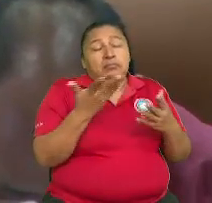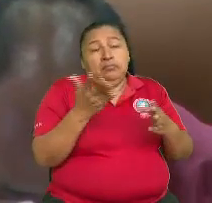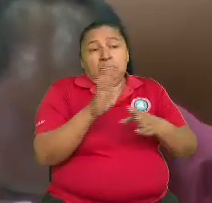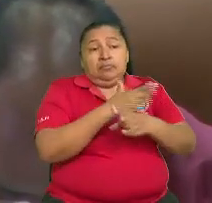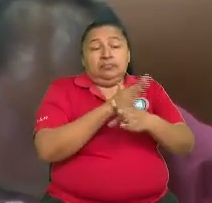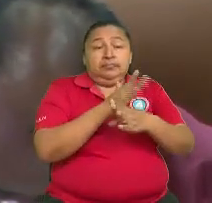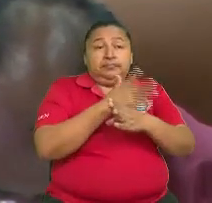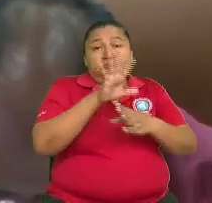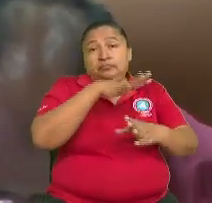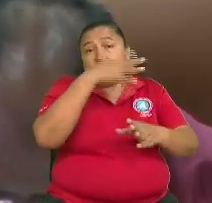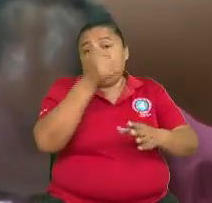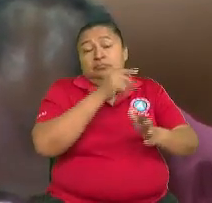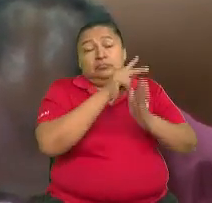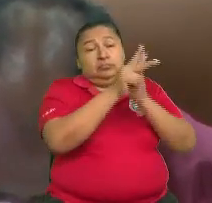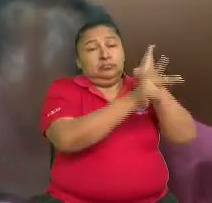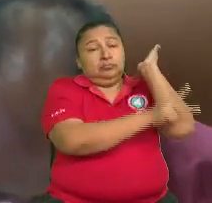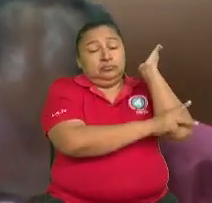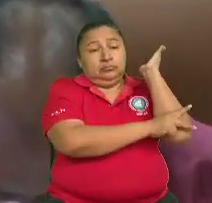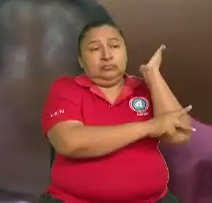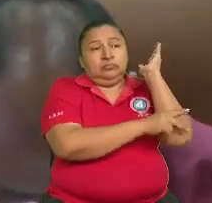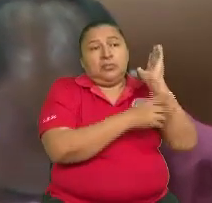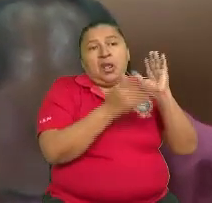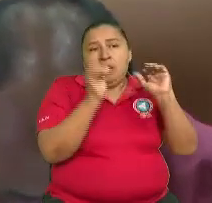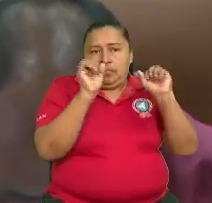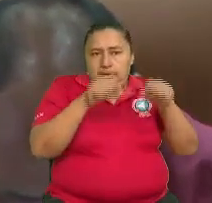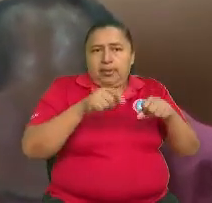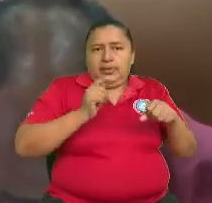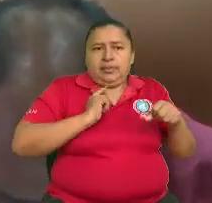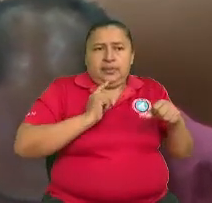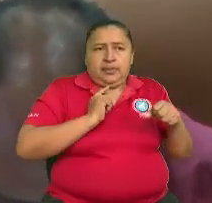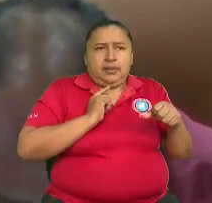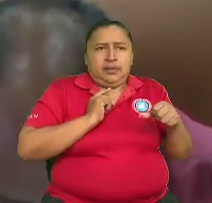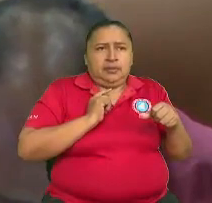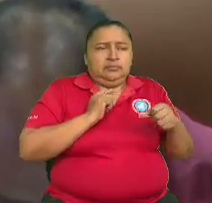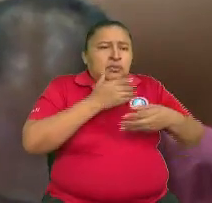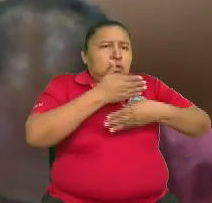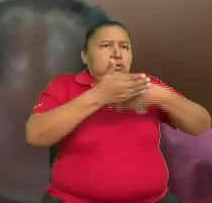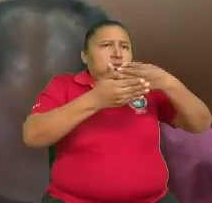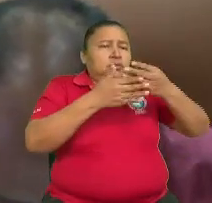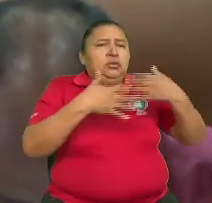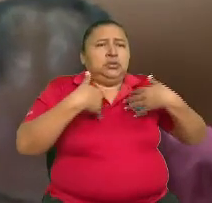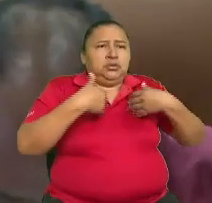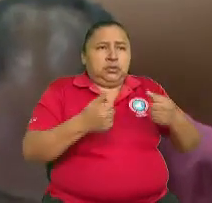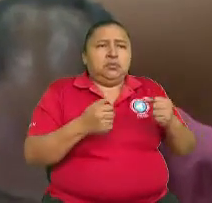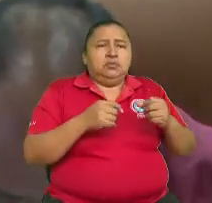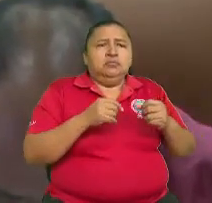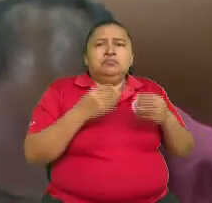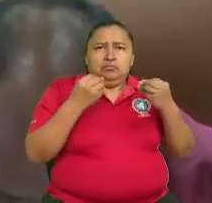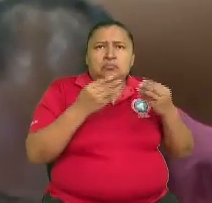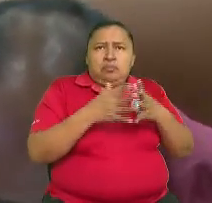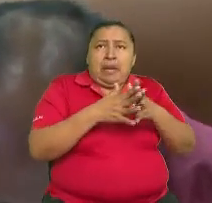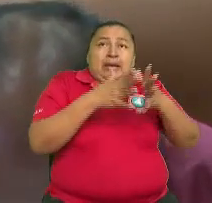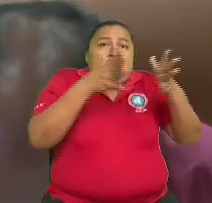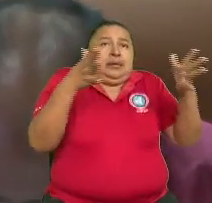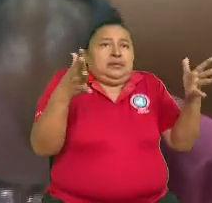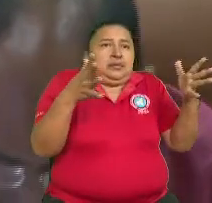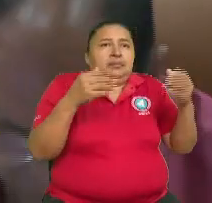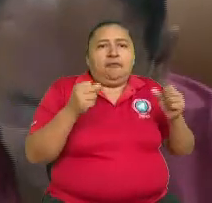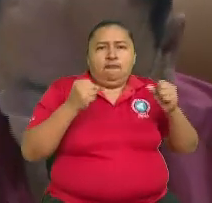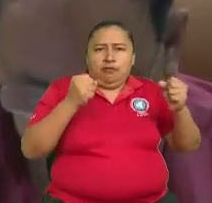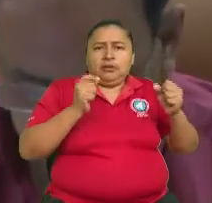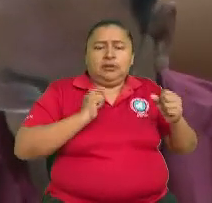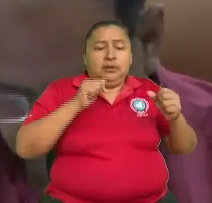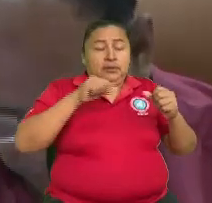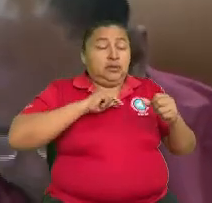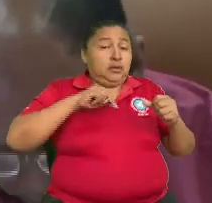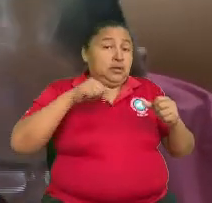de otros países que pueden tener infraestructuras de salud significativamente más robustas que